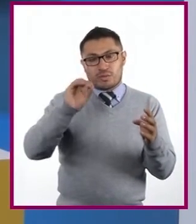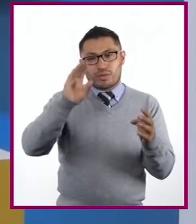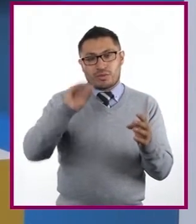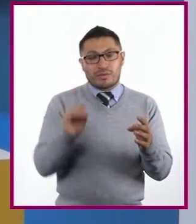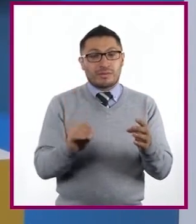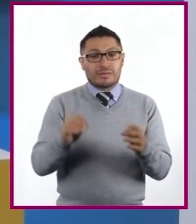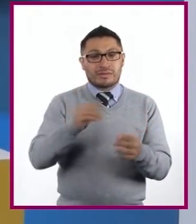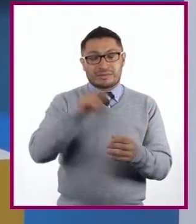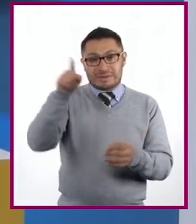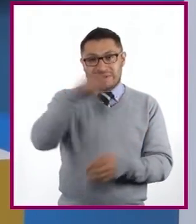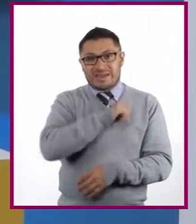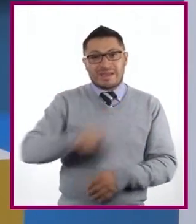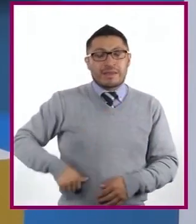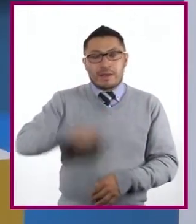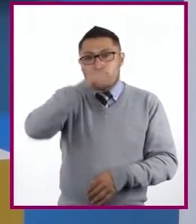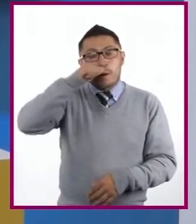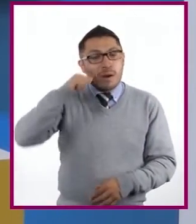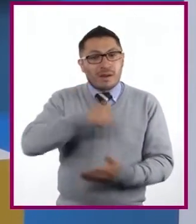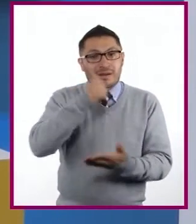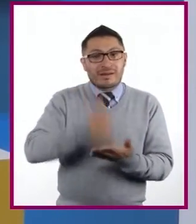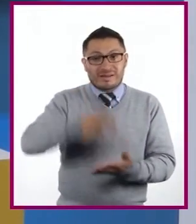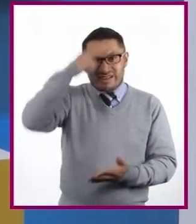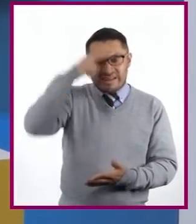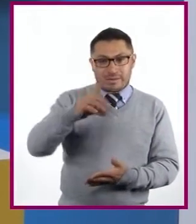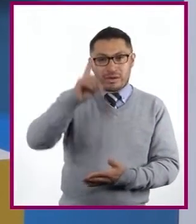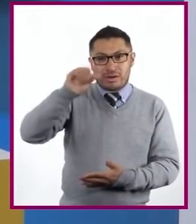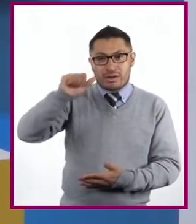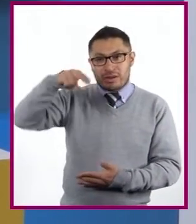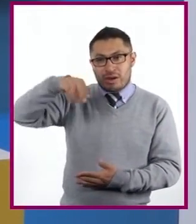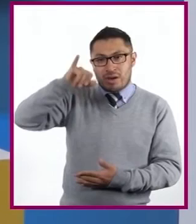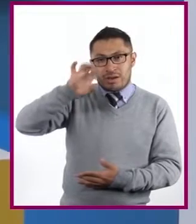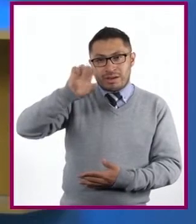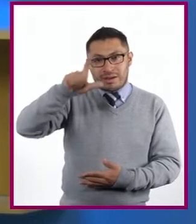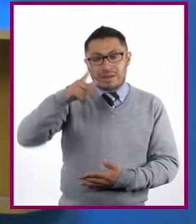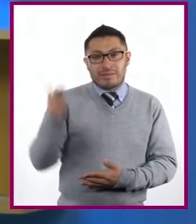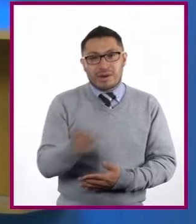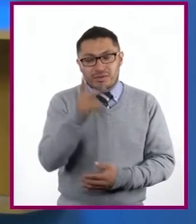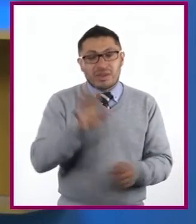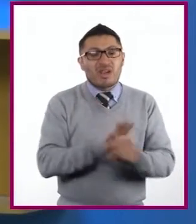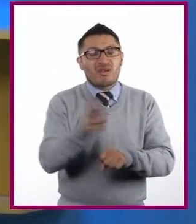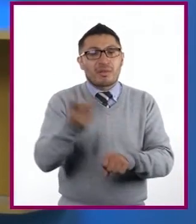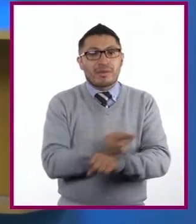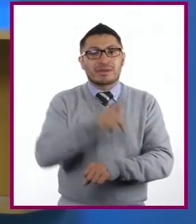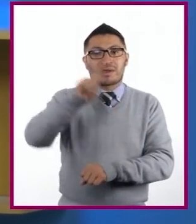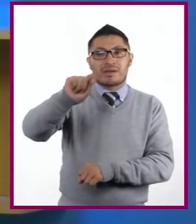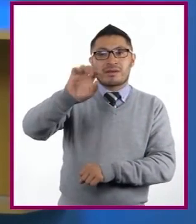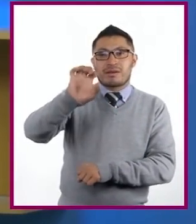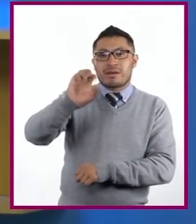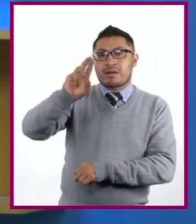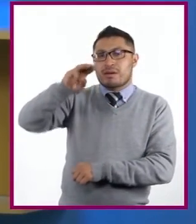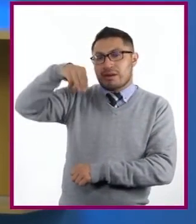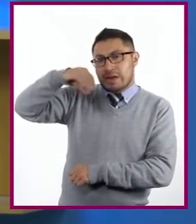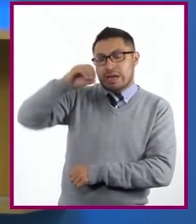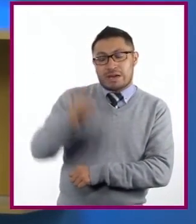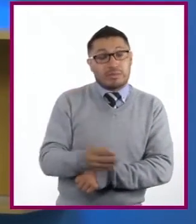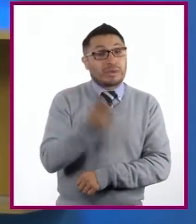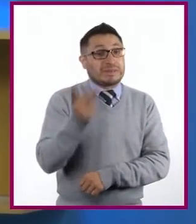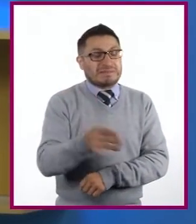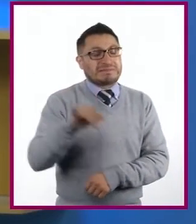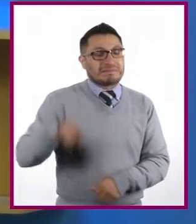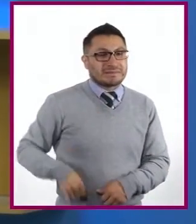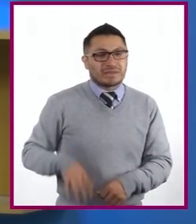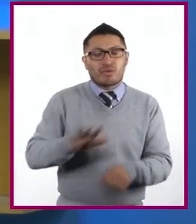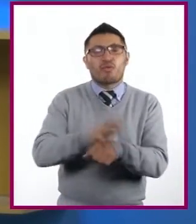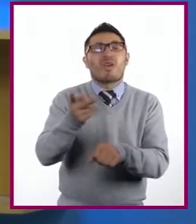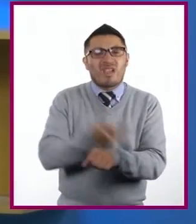México, Gabriel Aguirre nos pregunta: ¿qué pasa con los termos? Muy buena pregunta. Lo que sucede con los termos